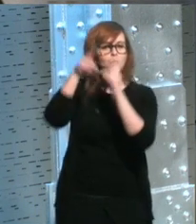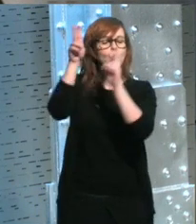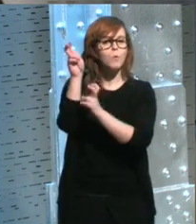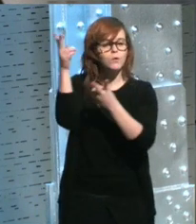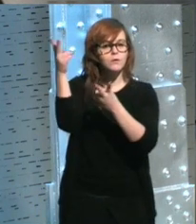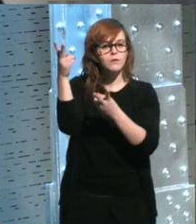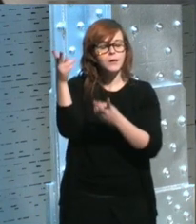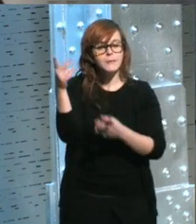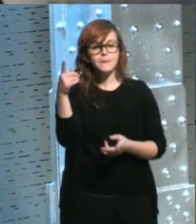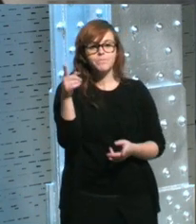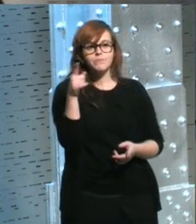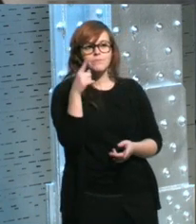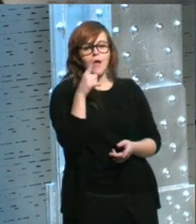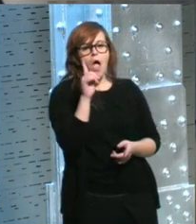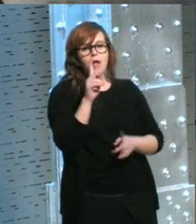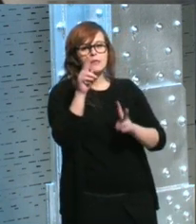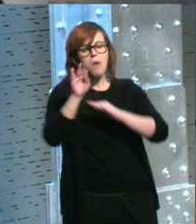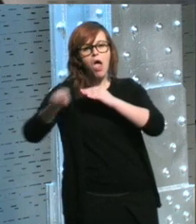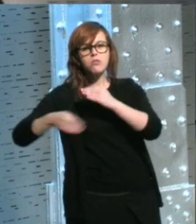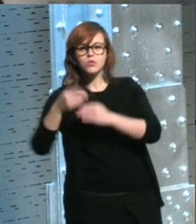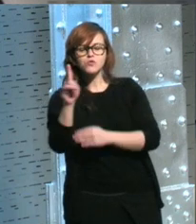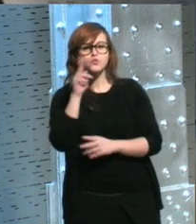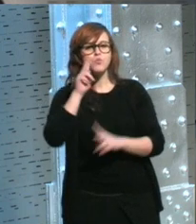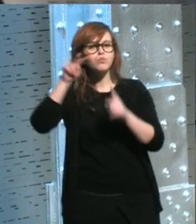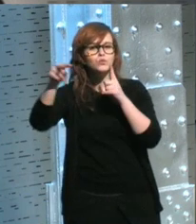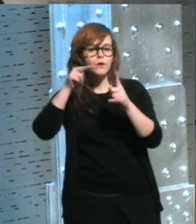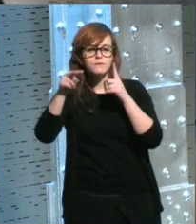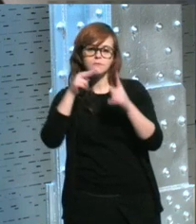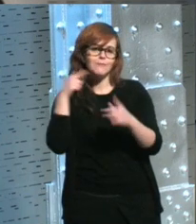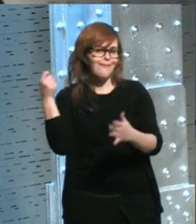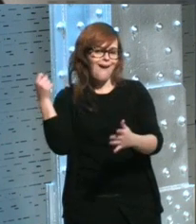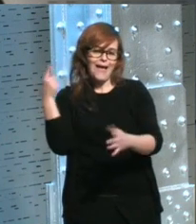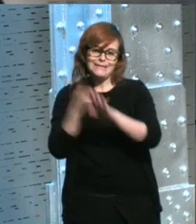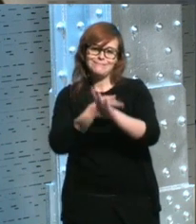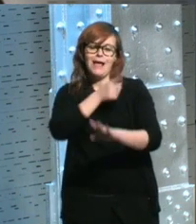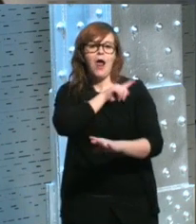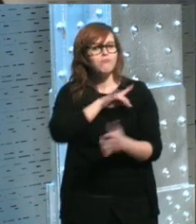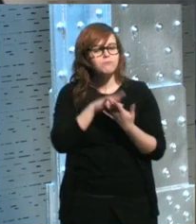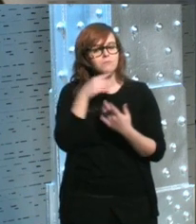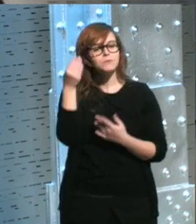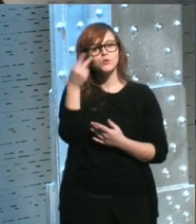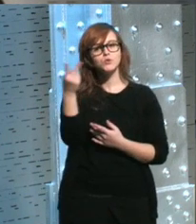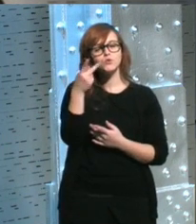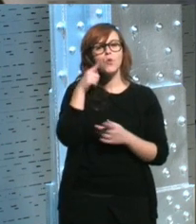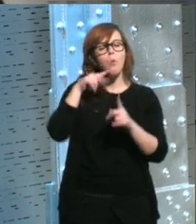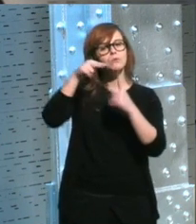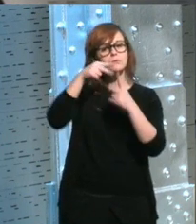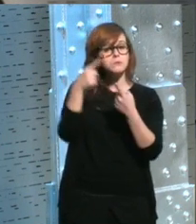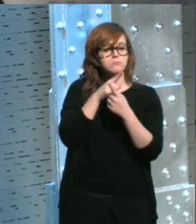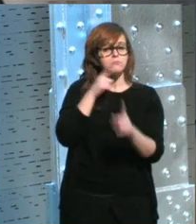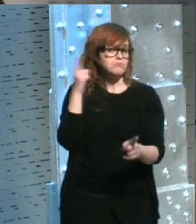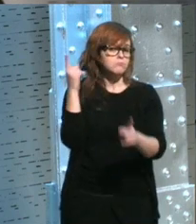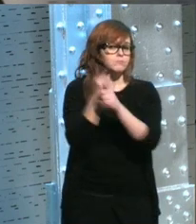es una visión radicalmente opuesta en cuanto a modelo de